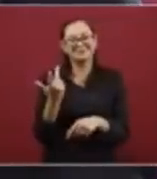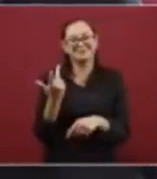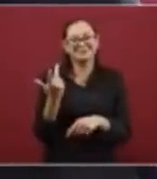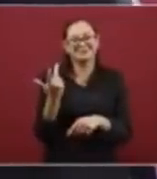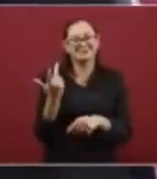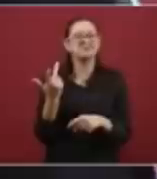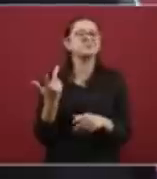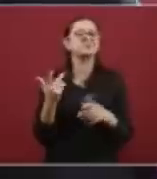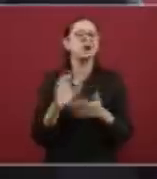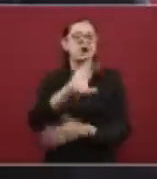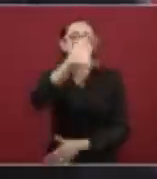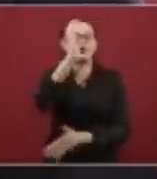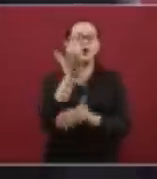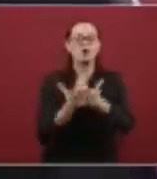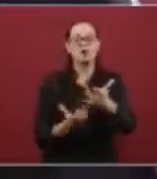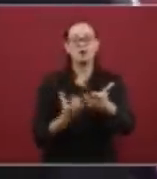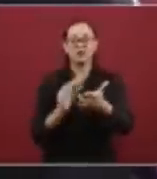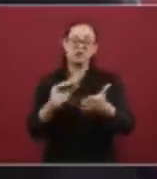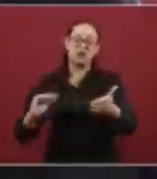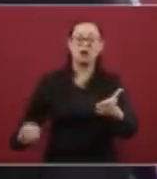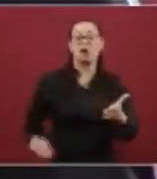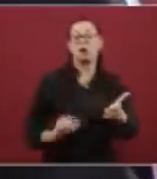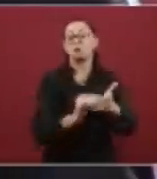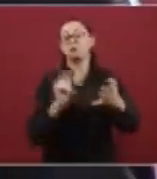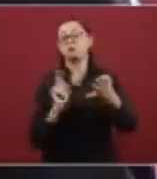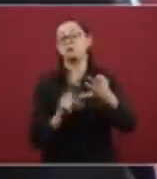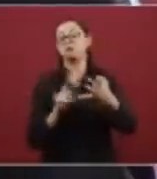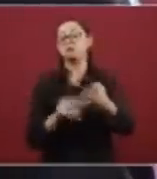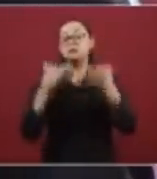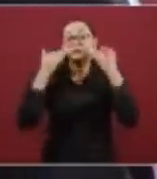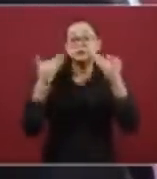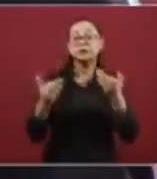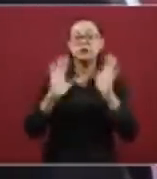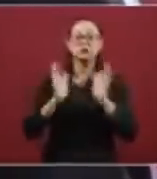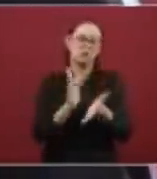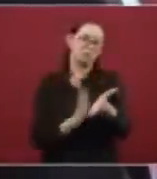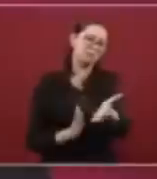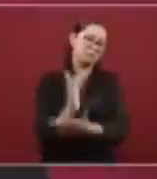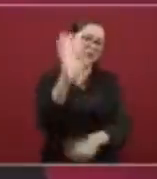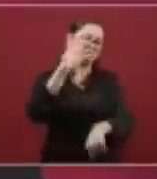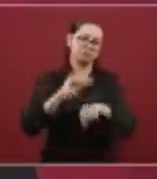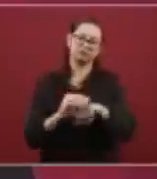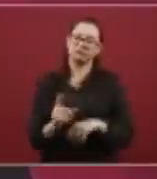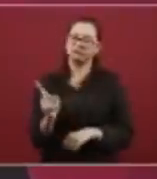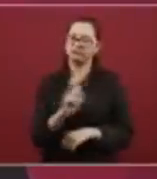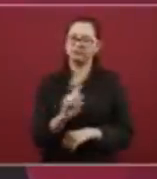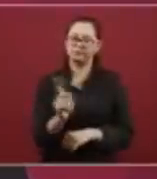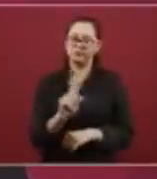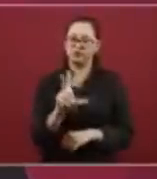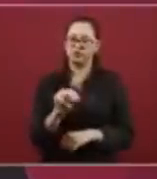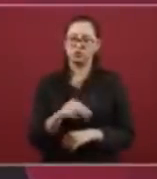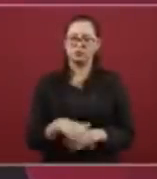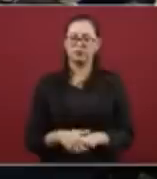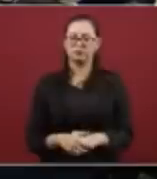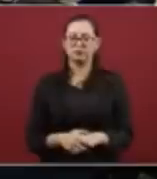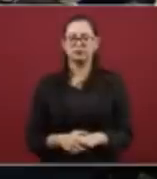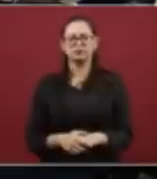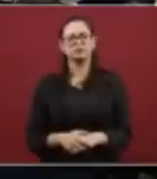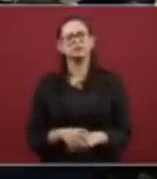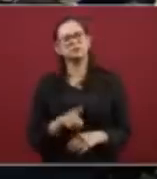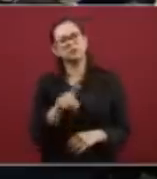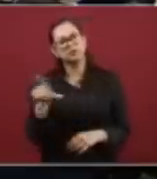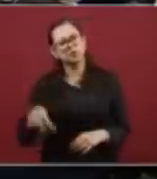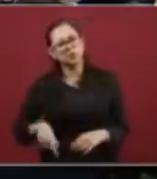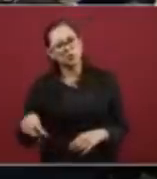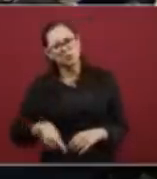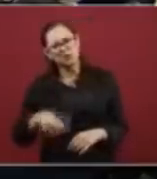ese requisito, con el expediente, ya pasa, ¿no? Pues no es así. ¿No, no va a utilizar su gobierno esta figura